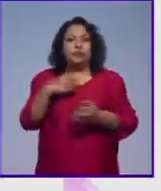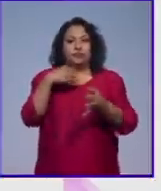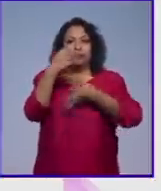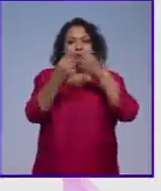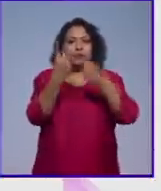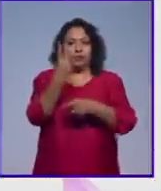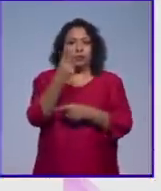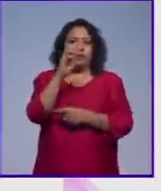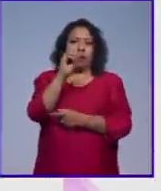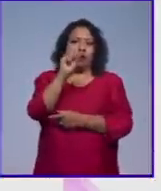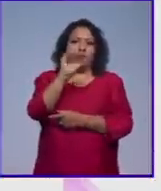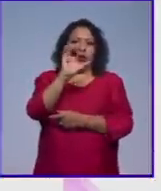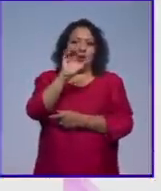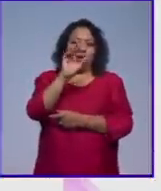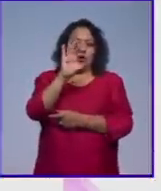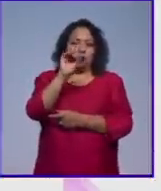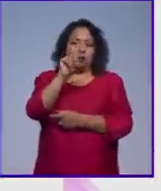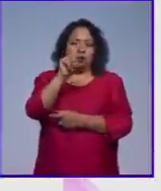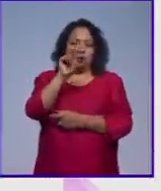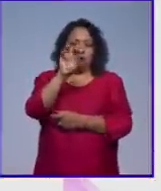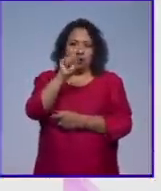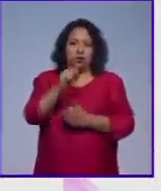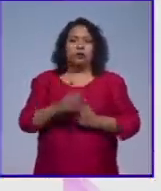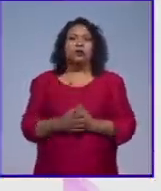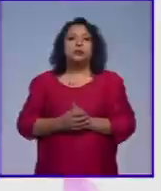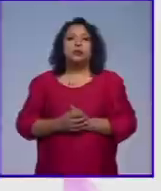Noticias 22, Óscar Cortés.